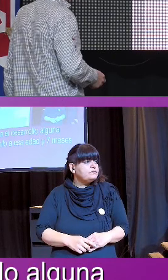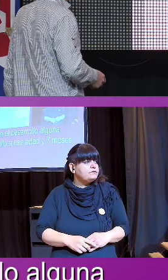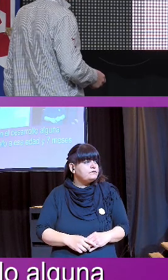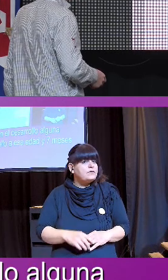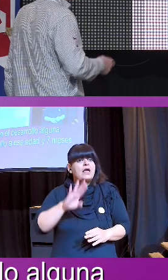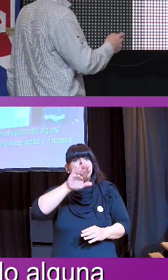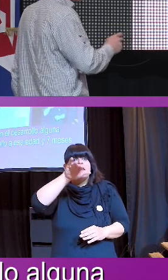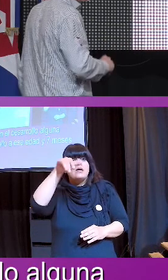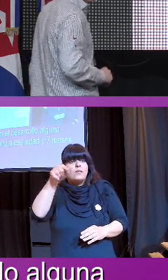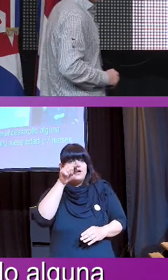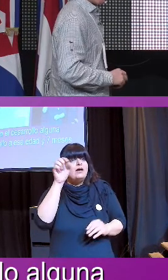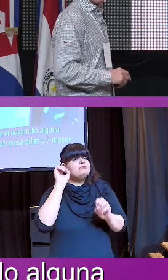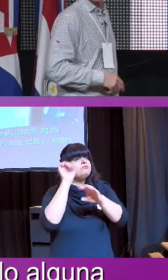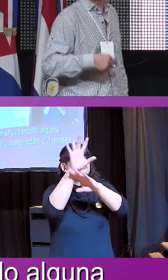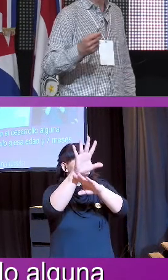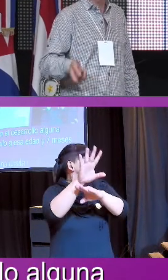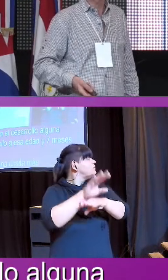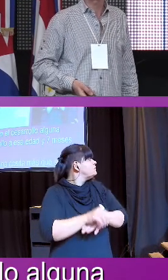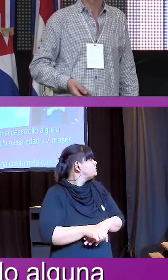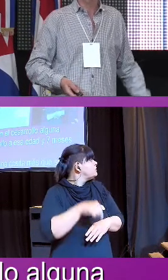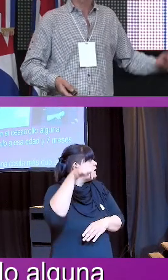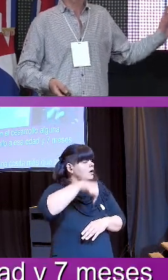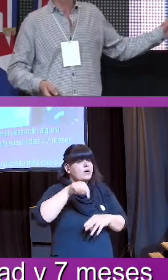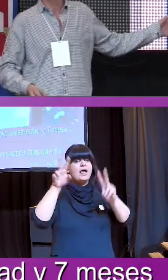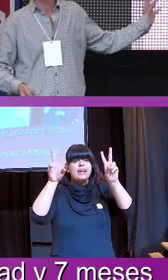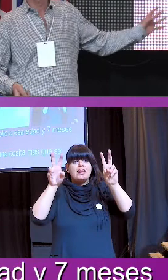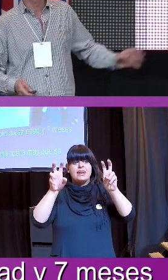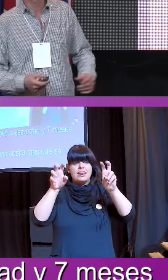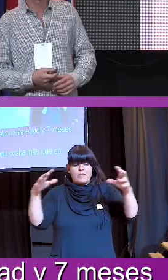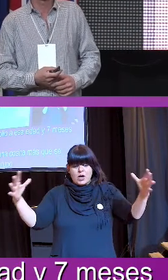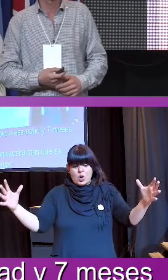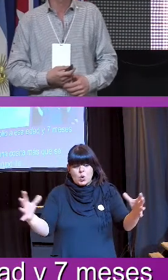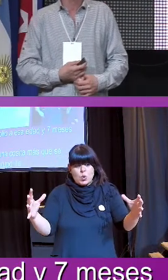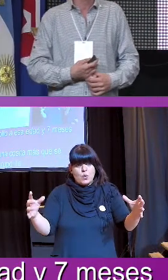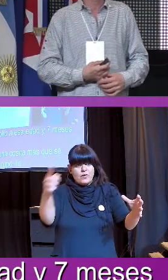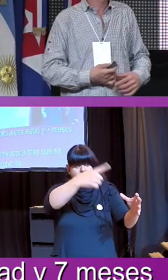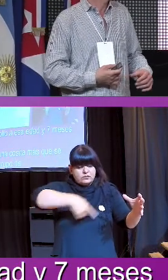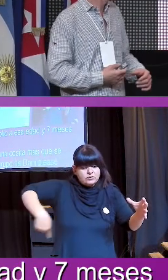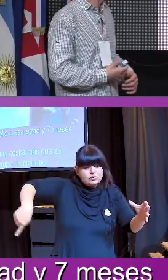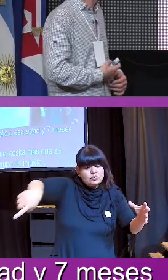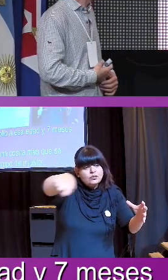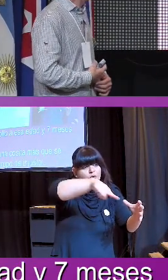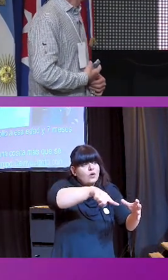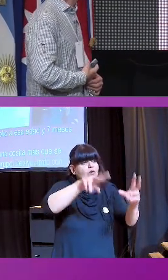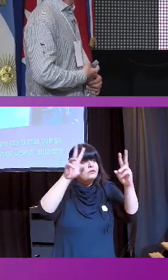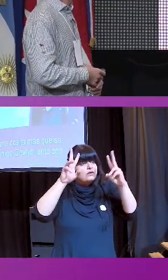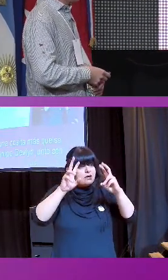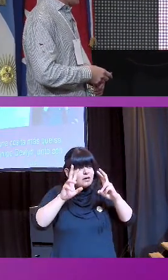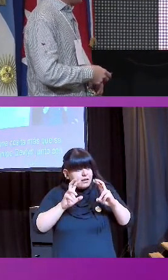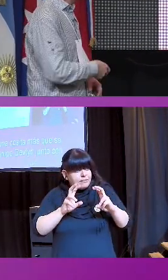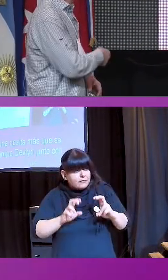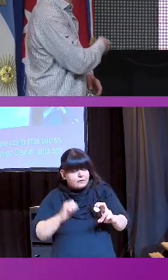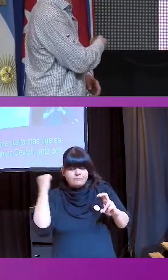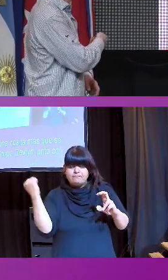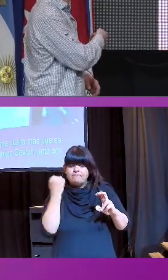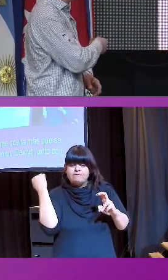Después se las muestro. Solo una cosita más, que se avanzó un poquito más este mismo grupo de Amy Klein, junto con otros investigadores